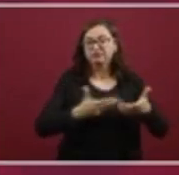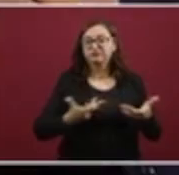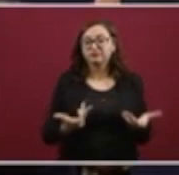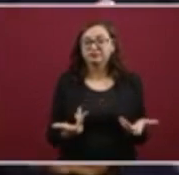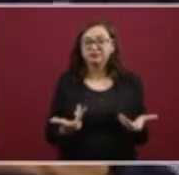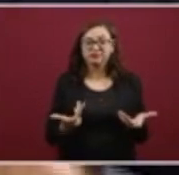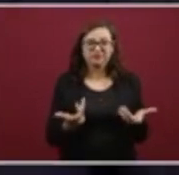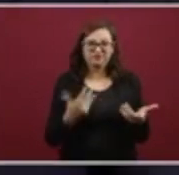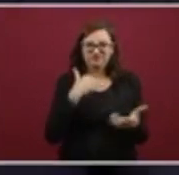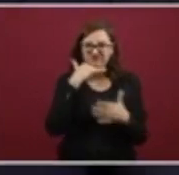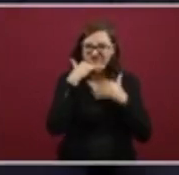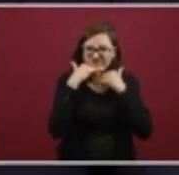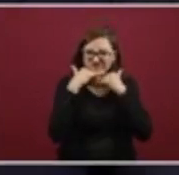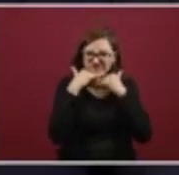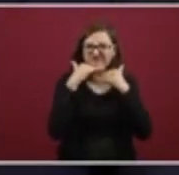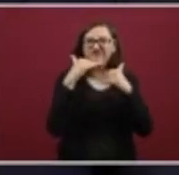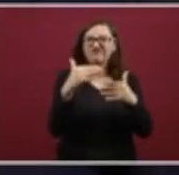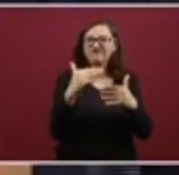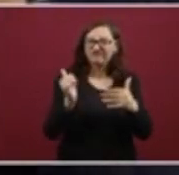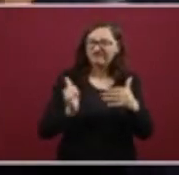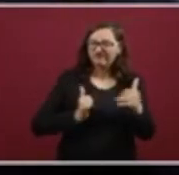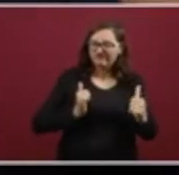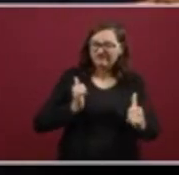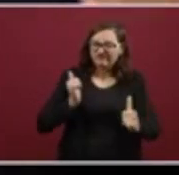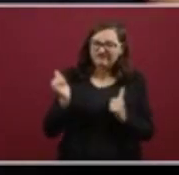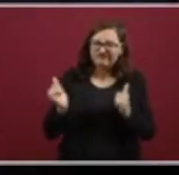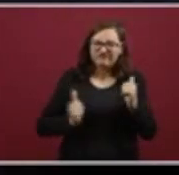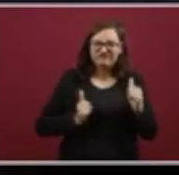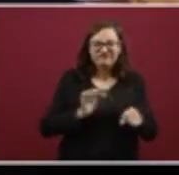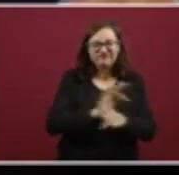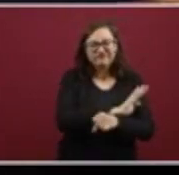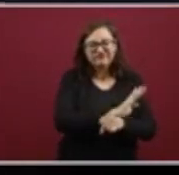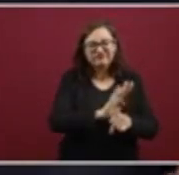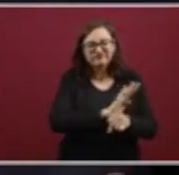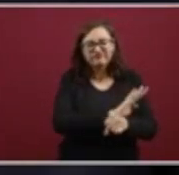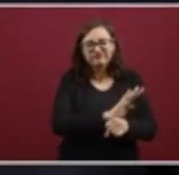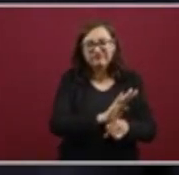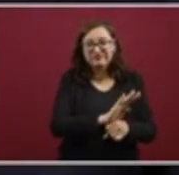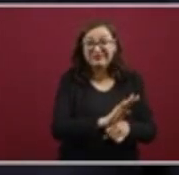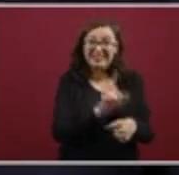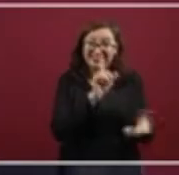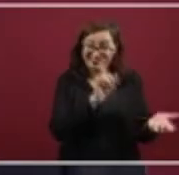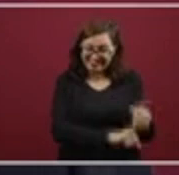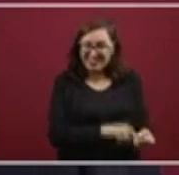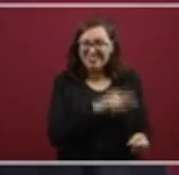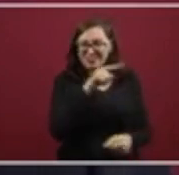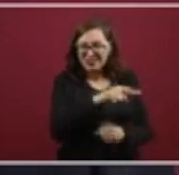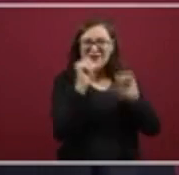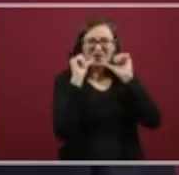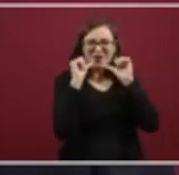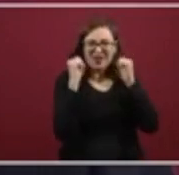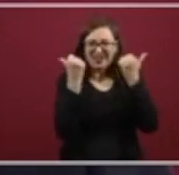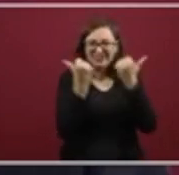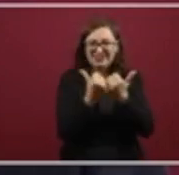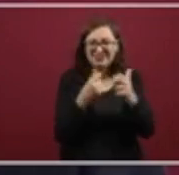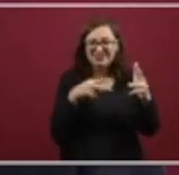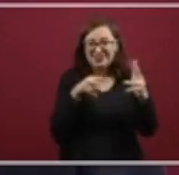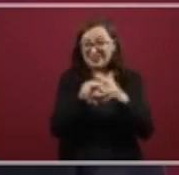del régimen de corrupción, porque por ejemplo hay asociaciones que tienen que ver con la